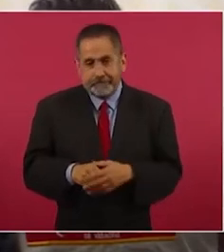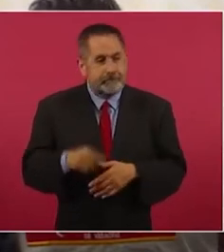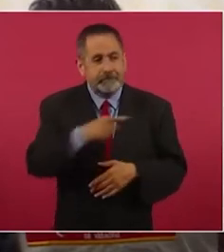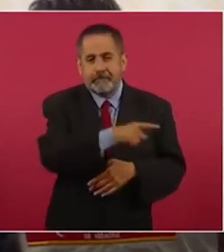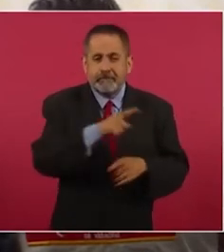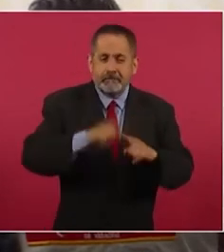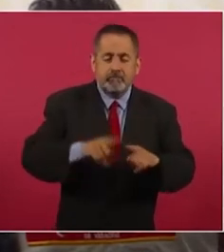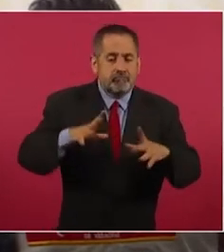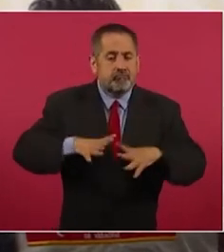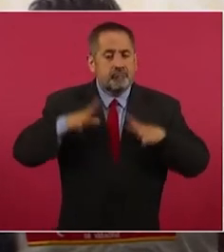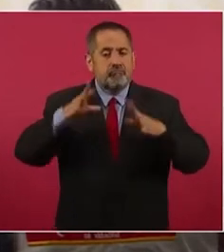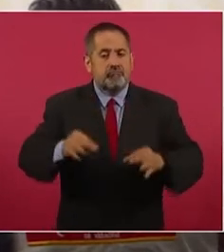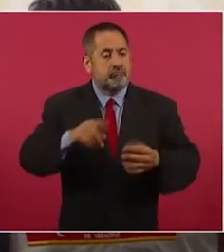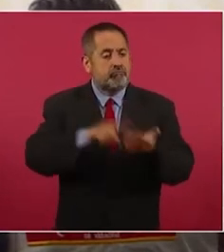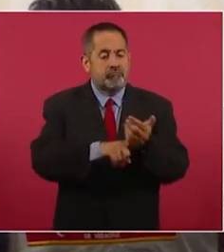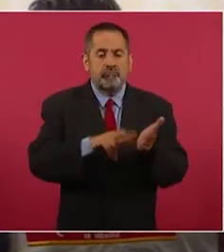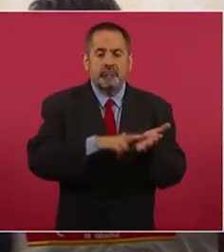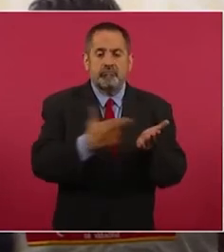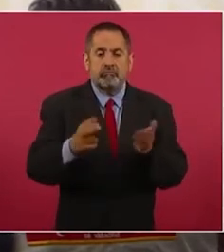fundó,